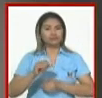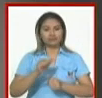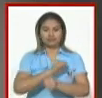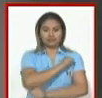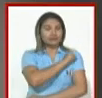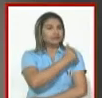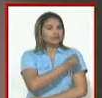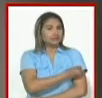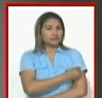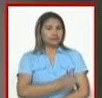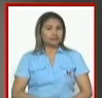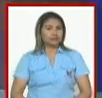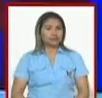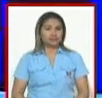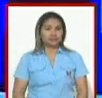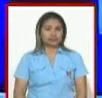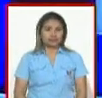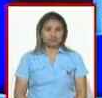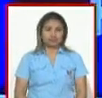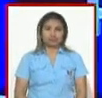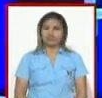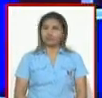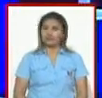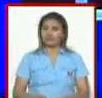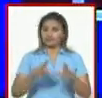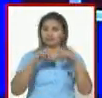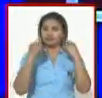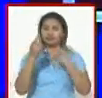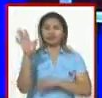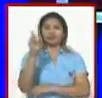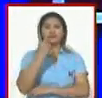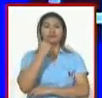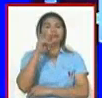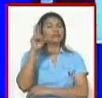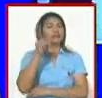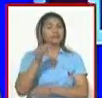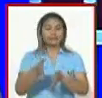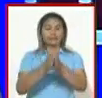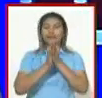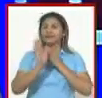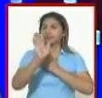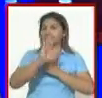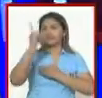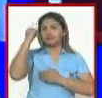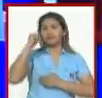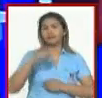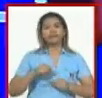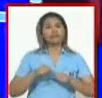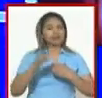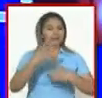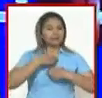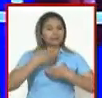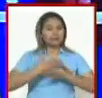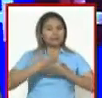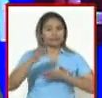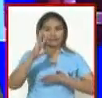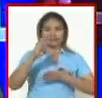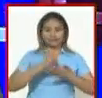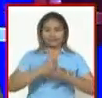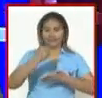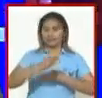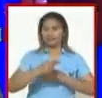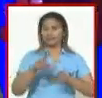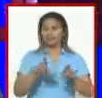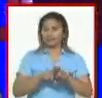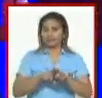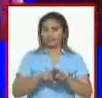de la autoridad la plataforma bolivia dijo no pide garantías para poder protestar el próximo 6 de agosto